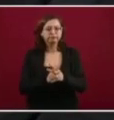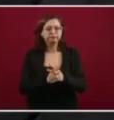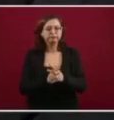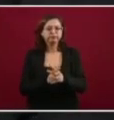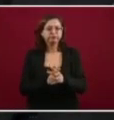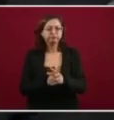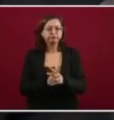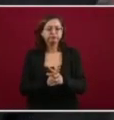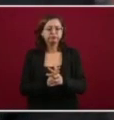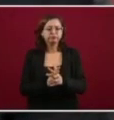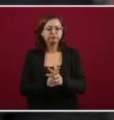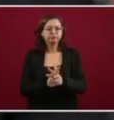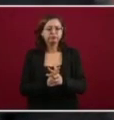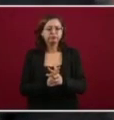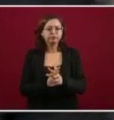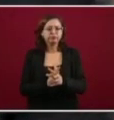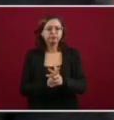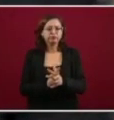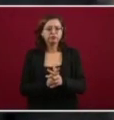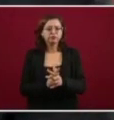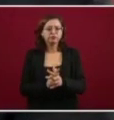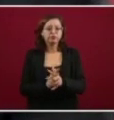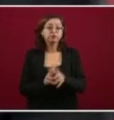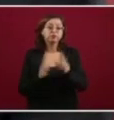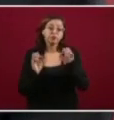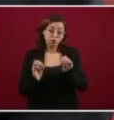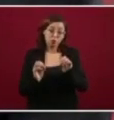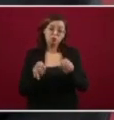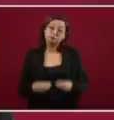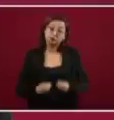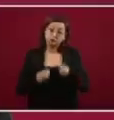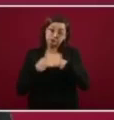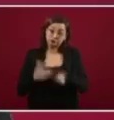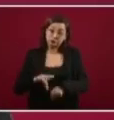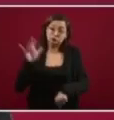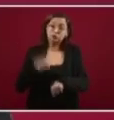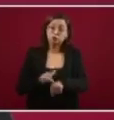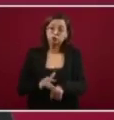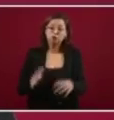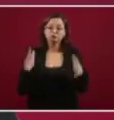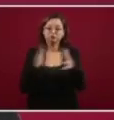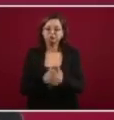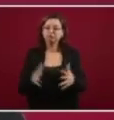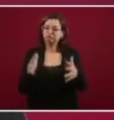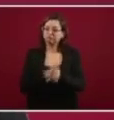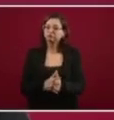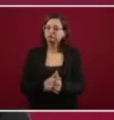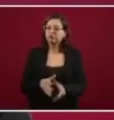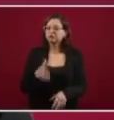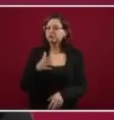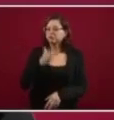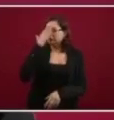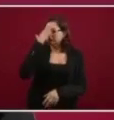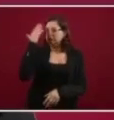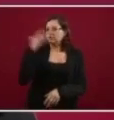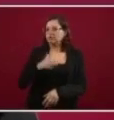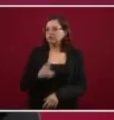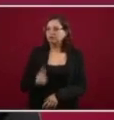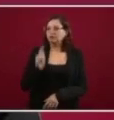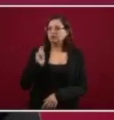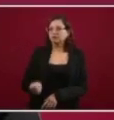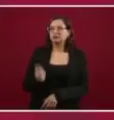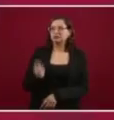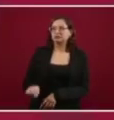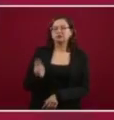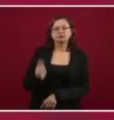o los que han padecido de una guerra saben lo que eso